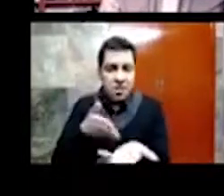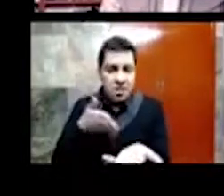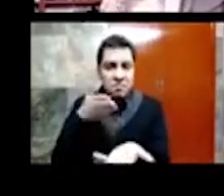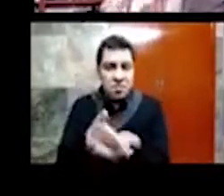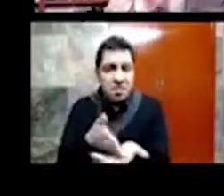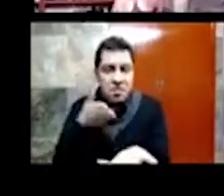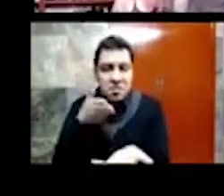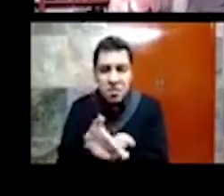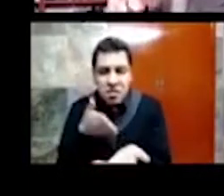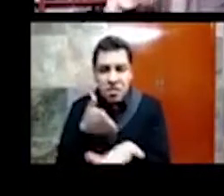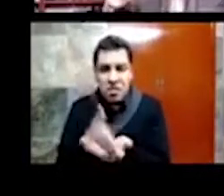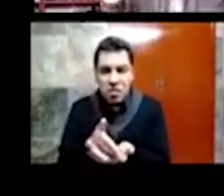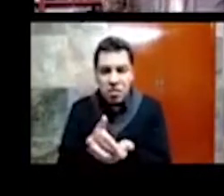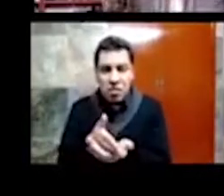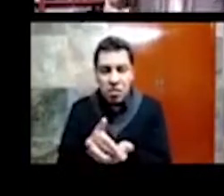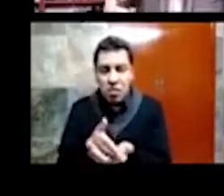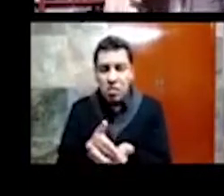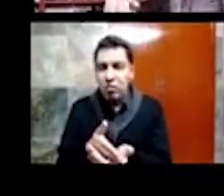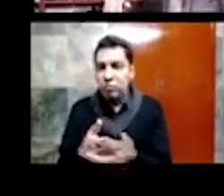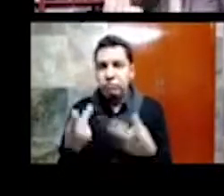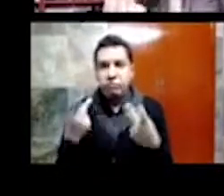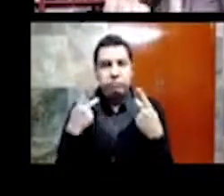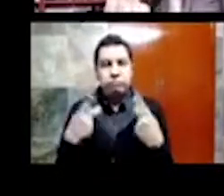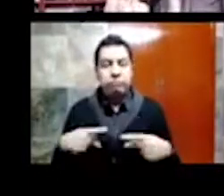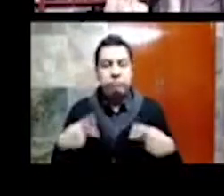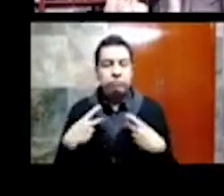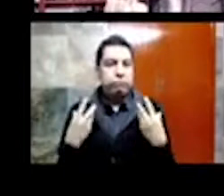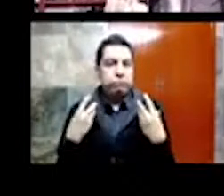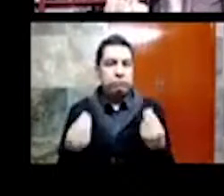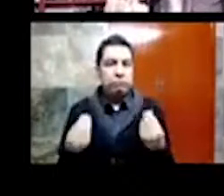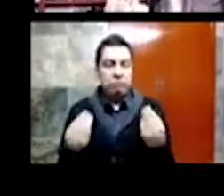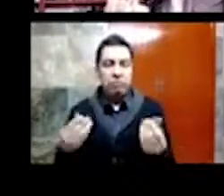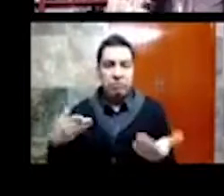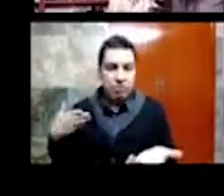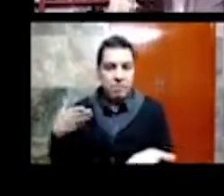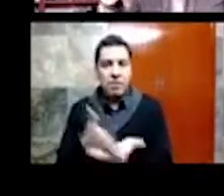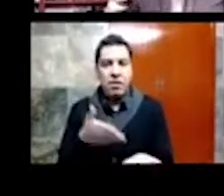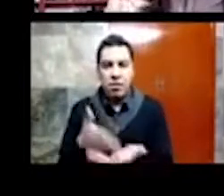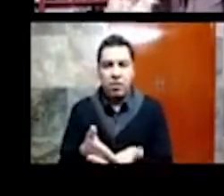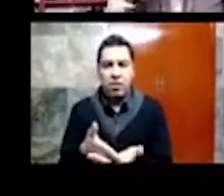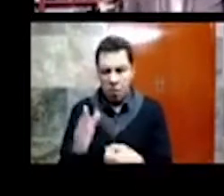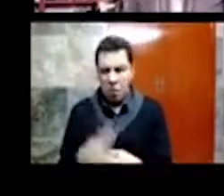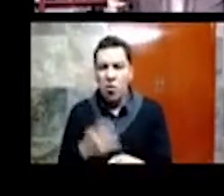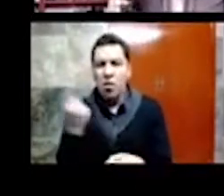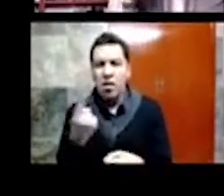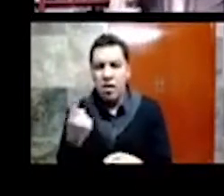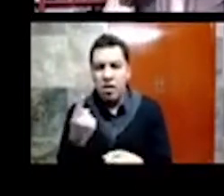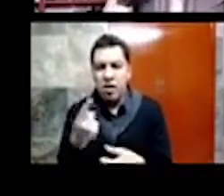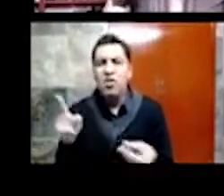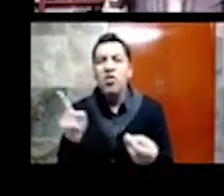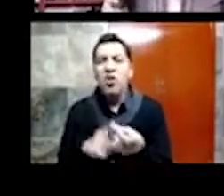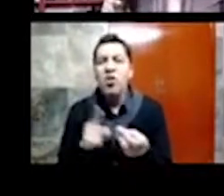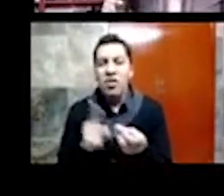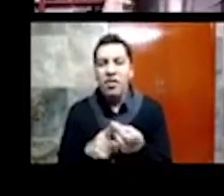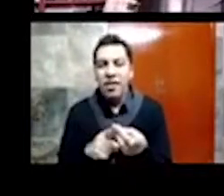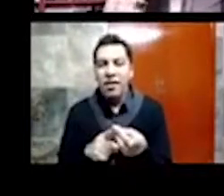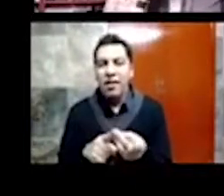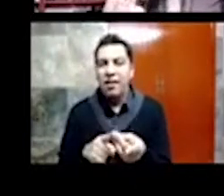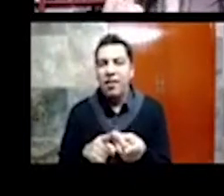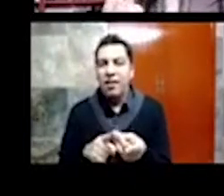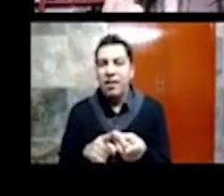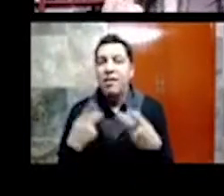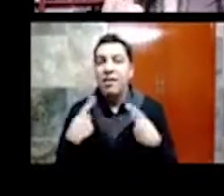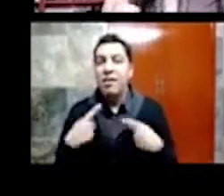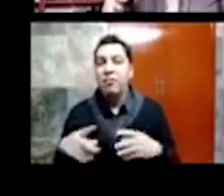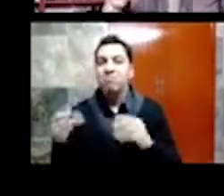planeta, porque está ni más ni menos que en la terminal de conexión o correspondencia